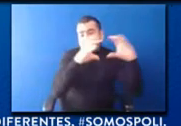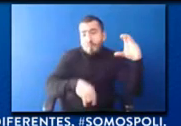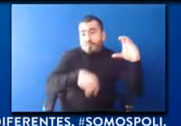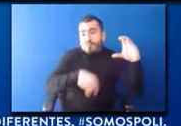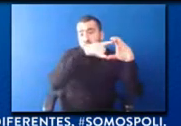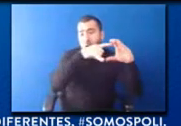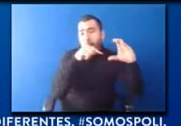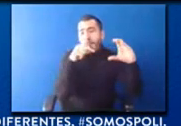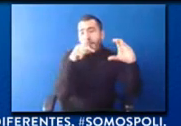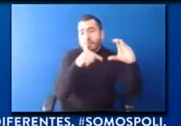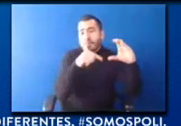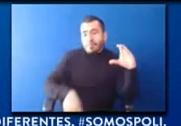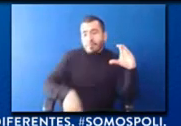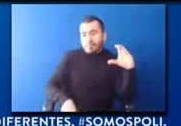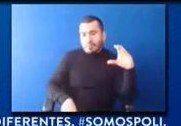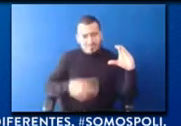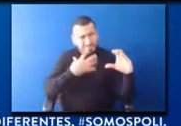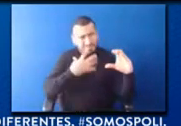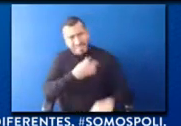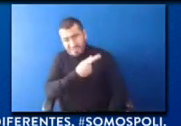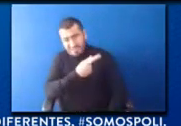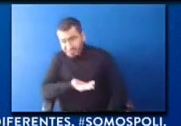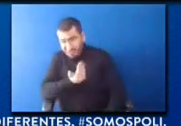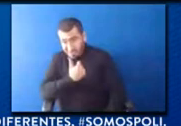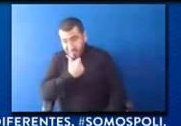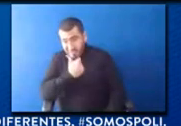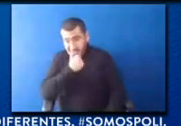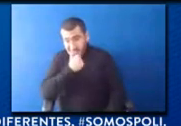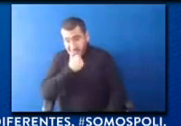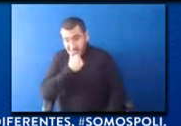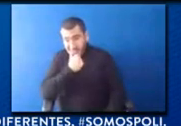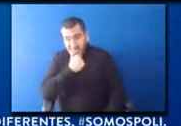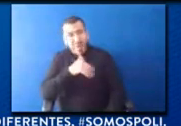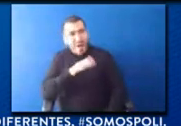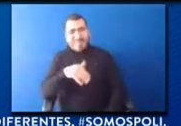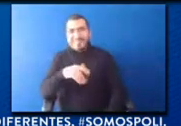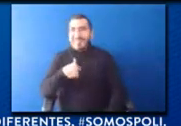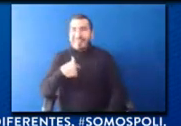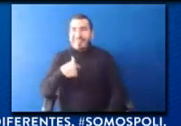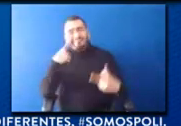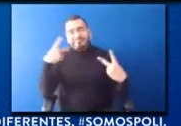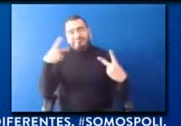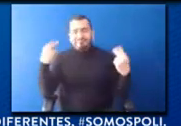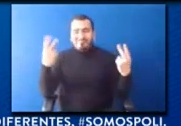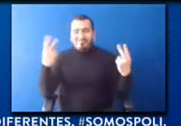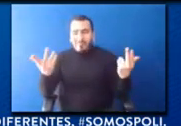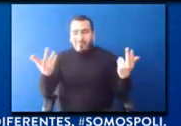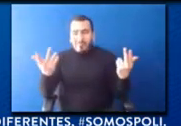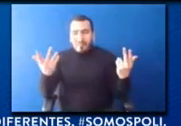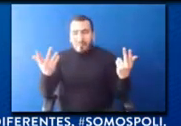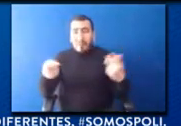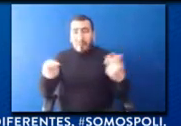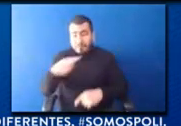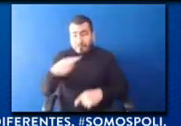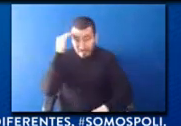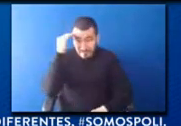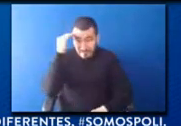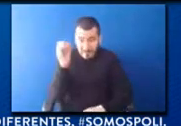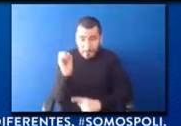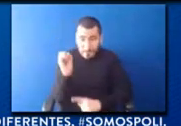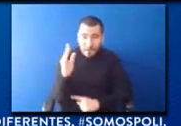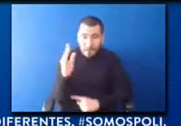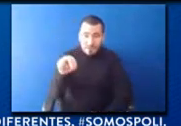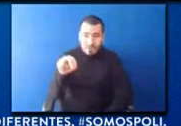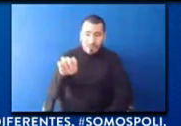¿Y eso sí sirve, Jorge, o eso es tal vez algo de moda? ¿Han escuchado los neobancos? Seguramente sí.